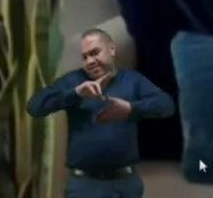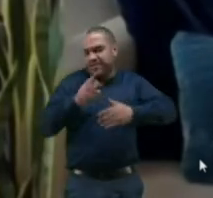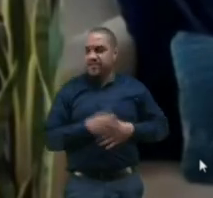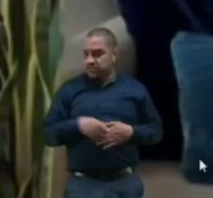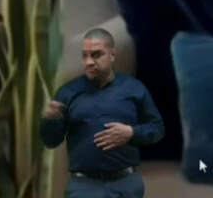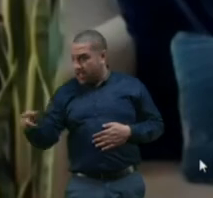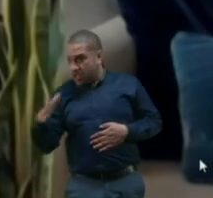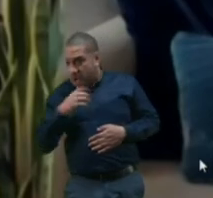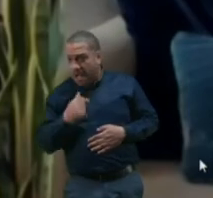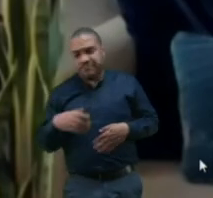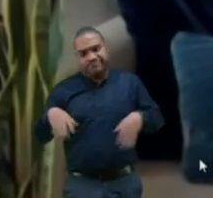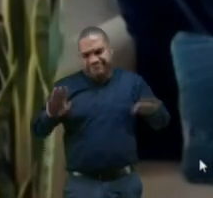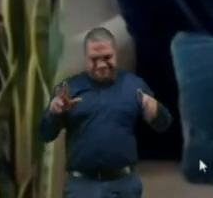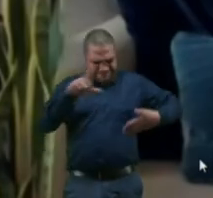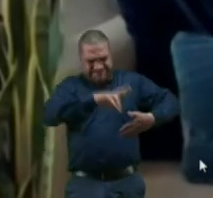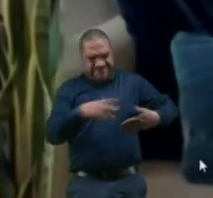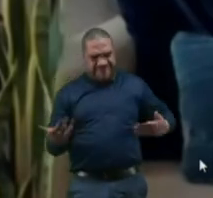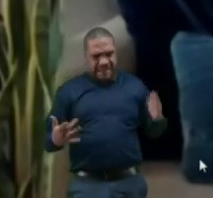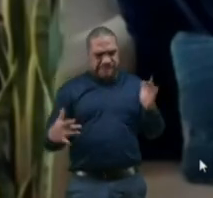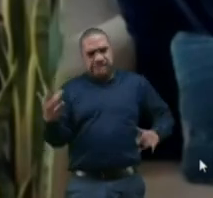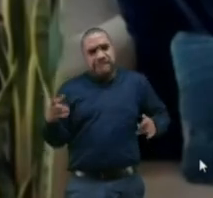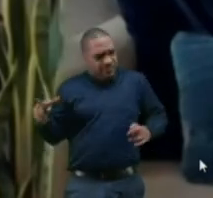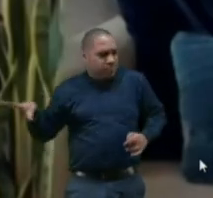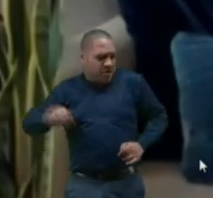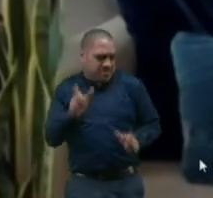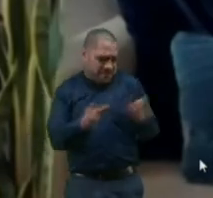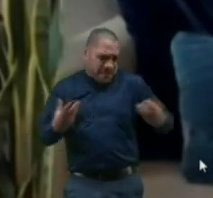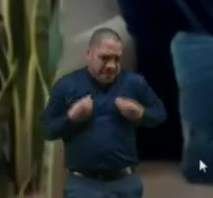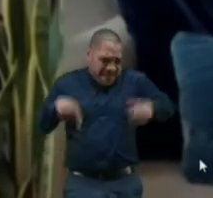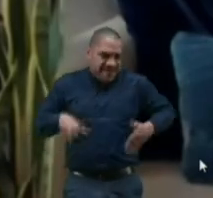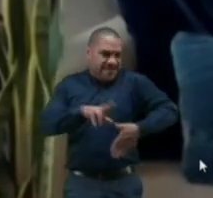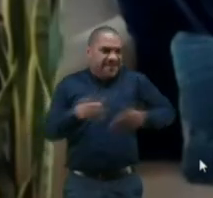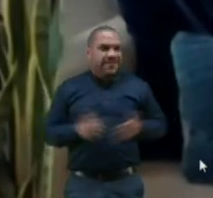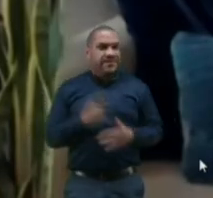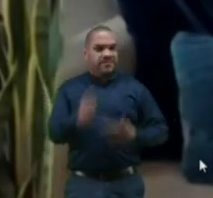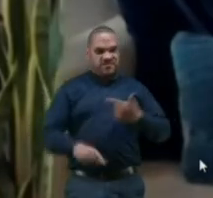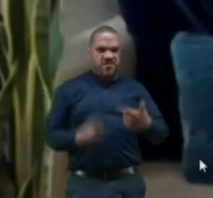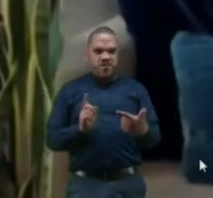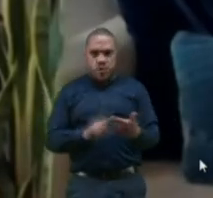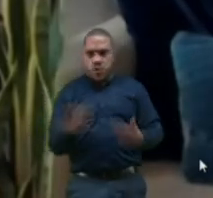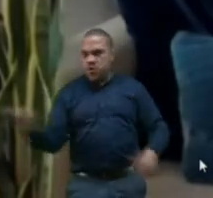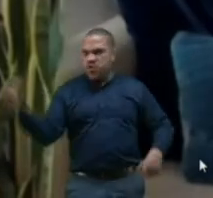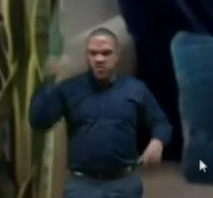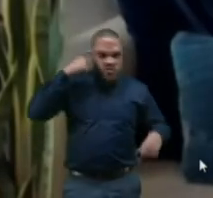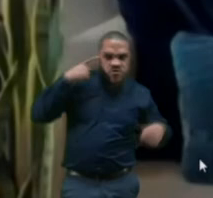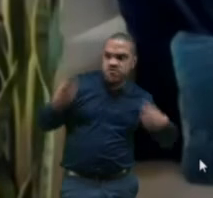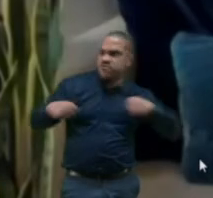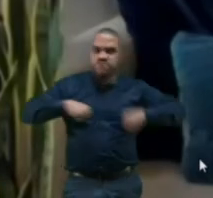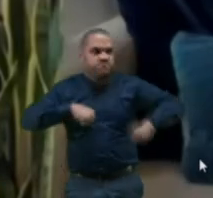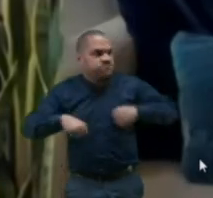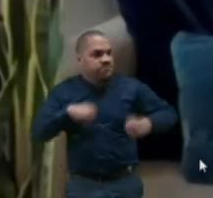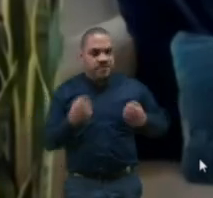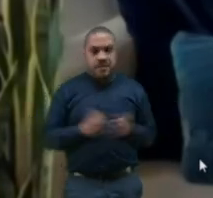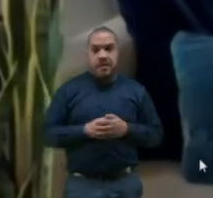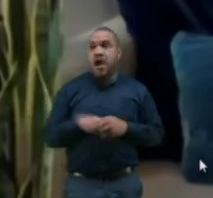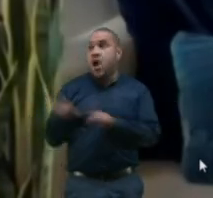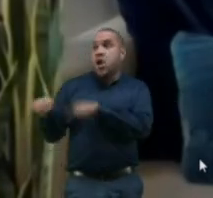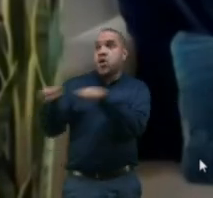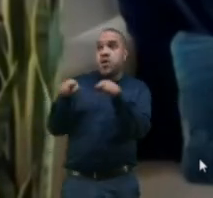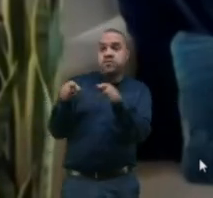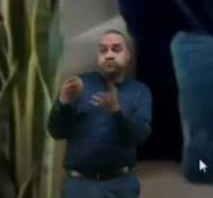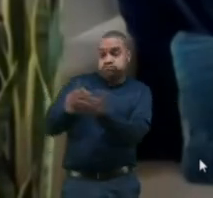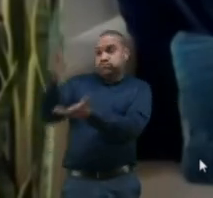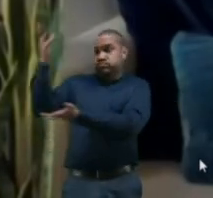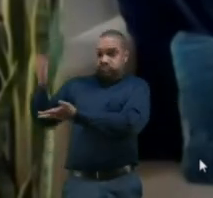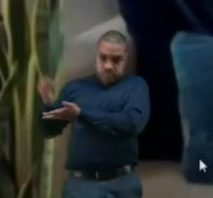astucia también hay hay es son países o tenemos países muy ricos pero con pocos recursos especialmente para el emprendimiento